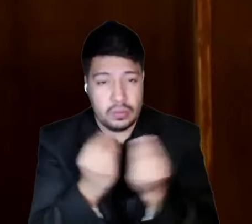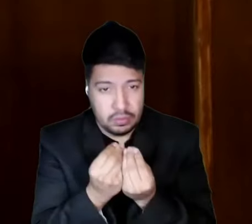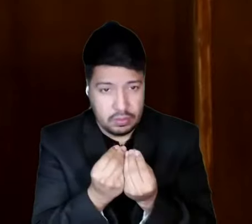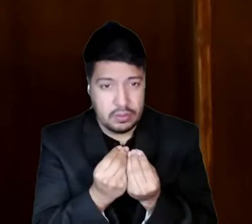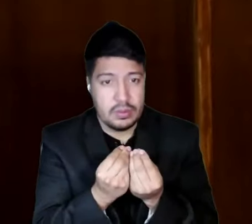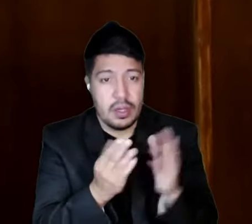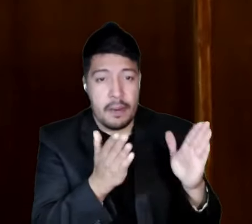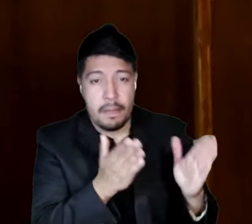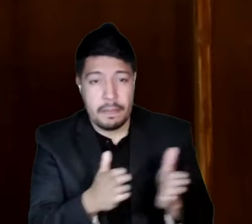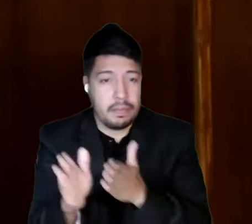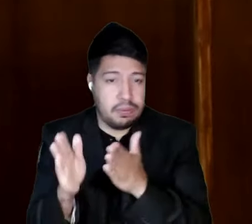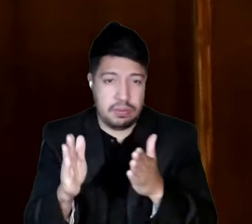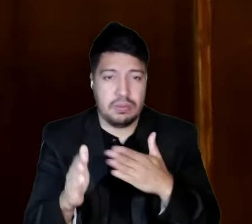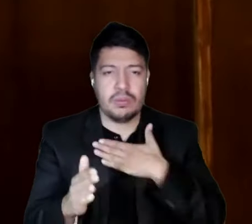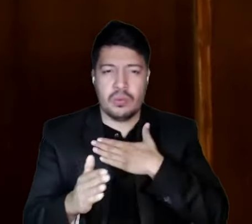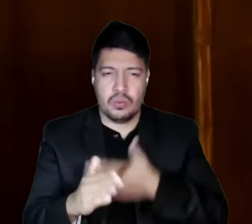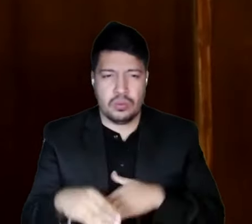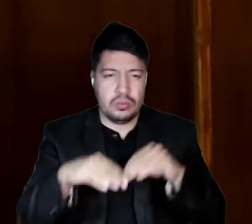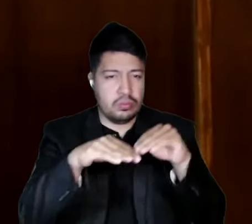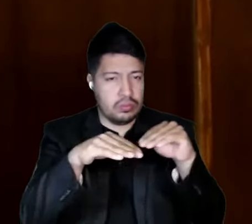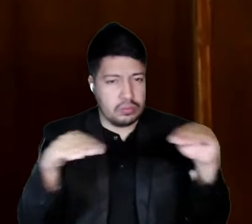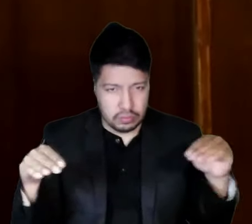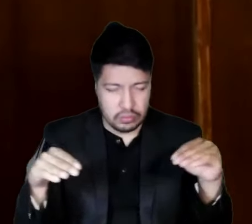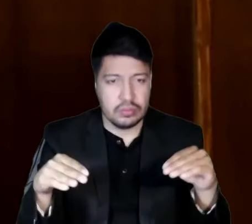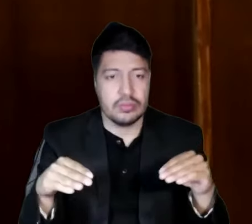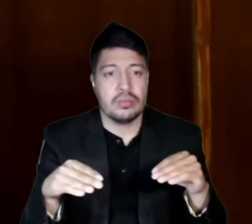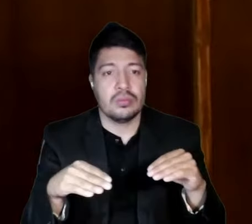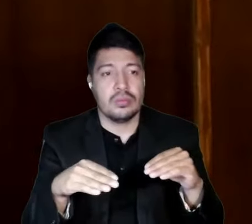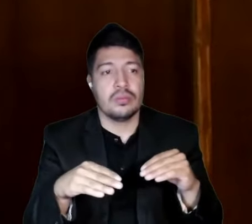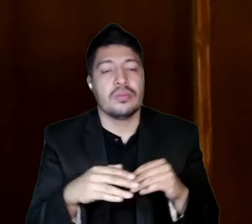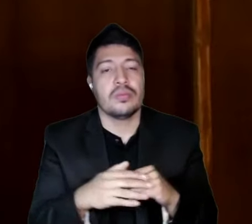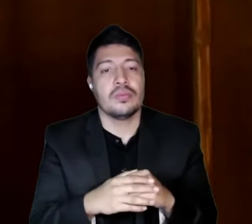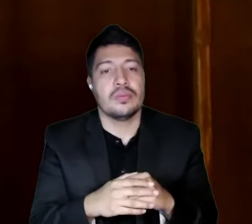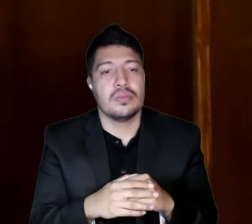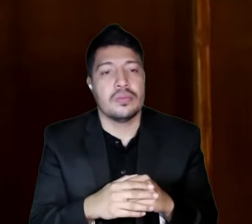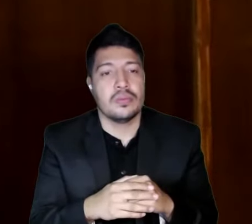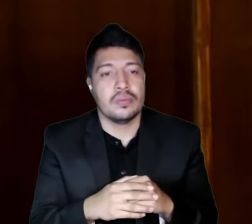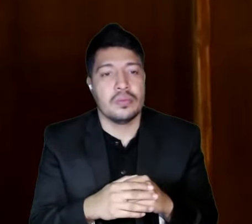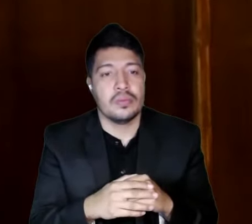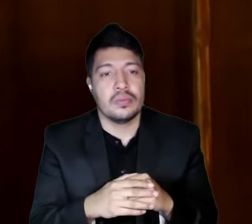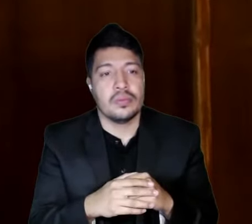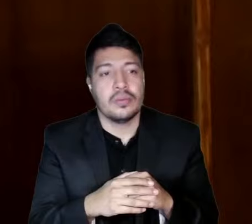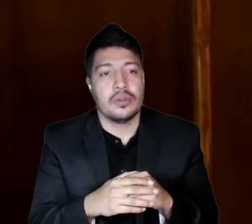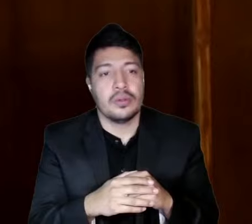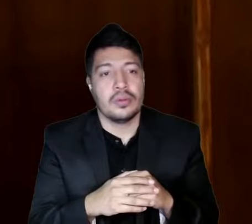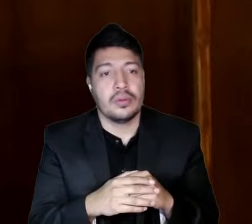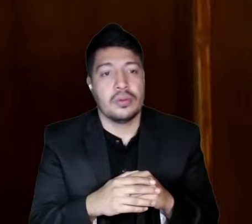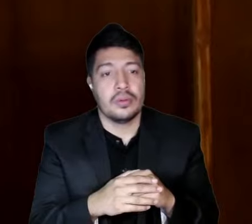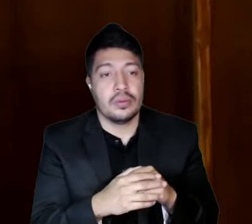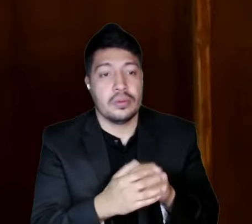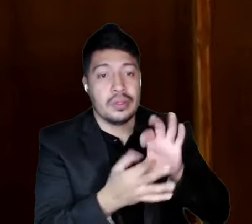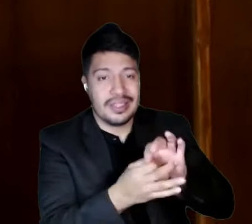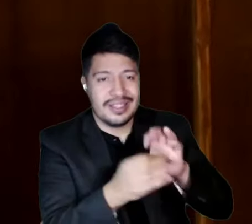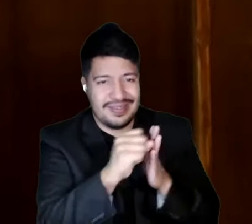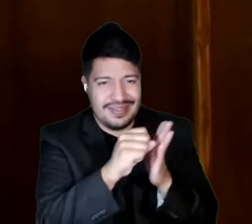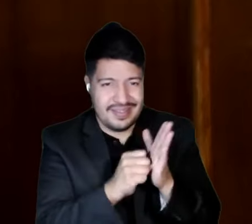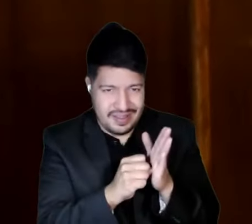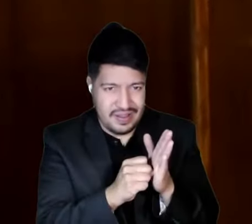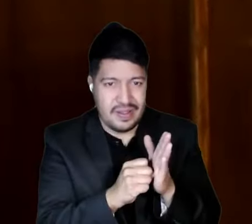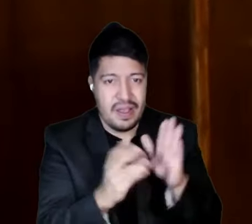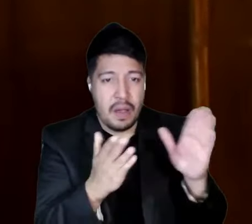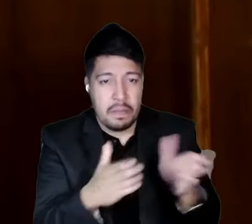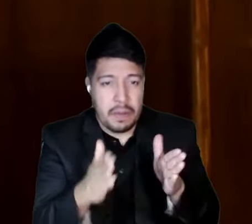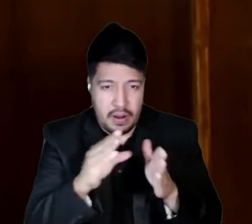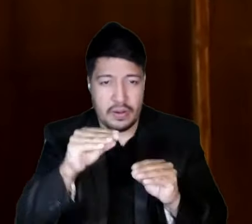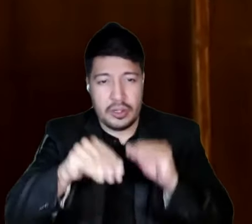planeación Nacional del Estado integrado al sistema de planeación democrática para el desarrollo del Estado de México y